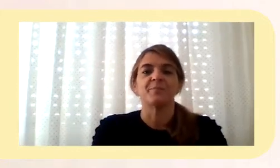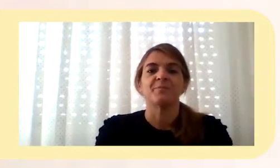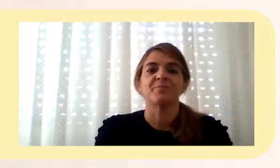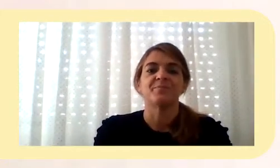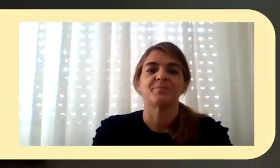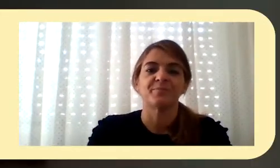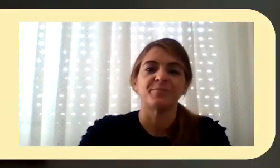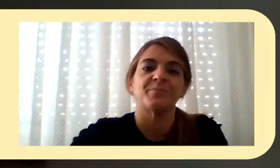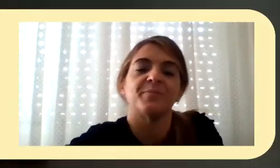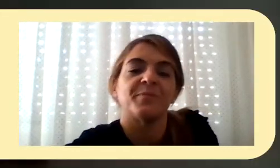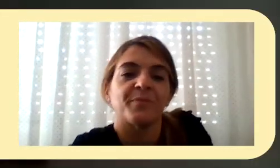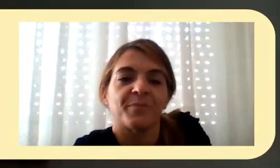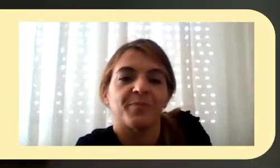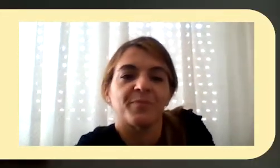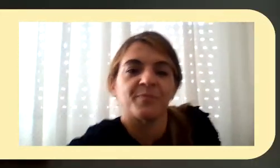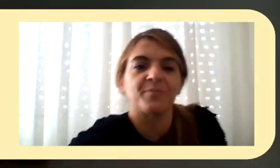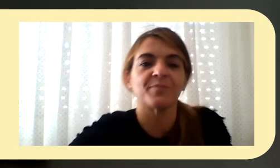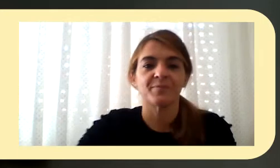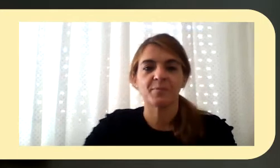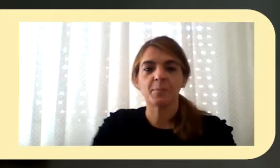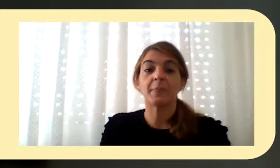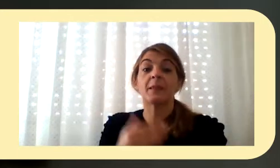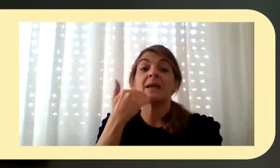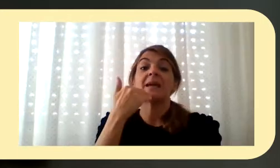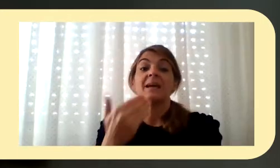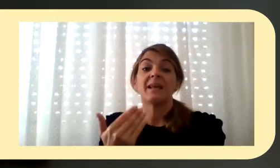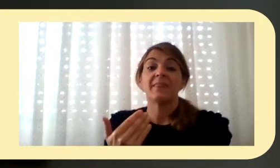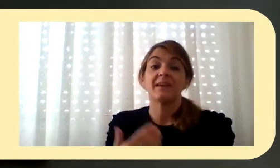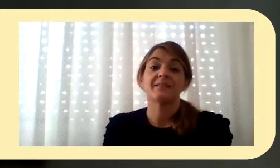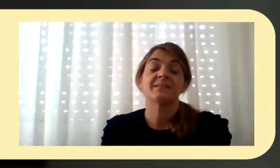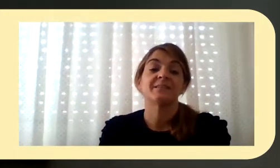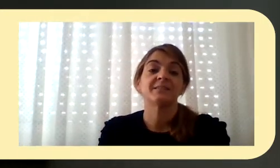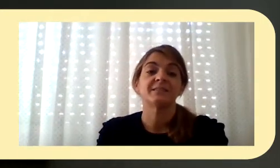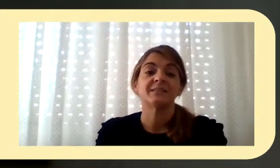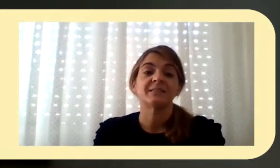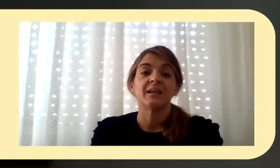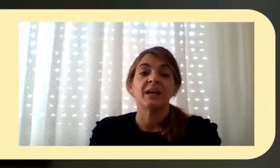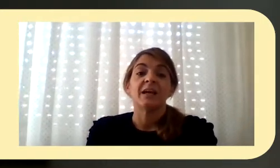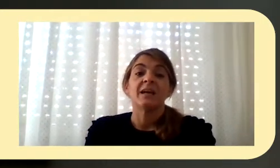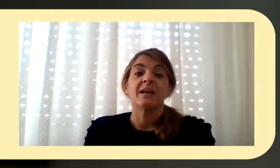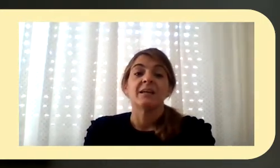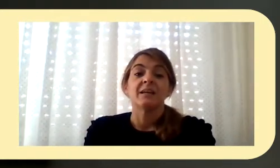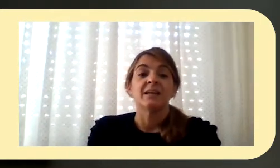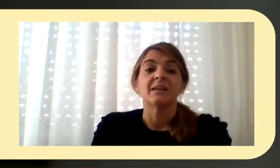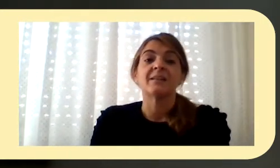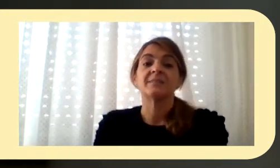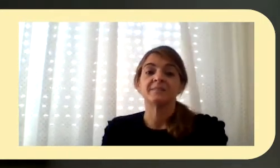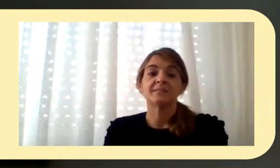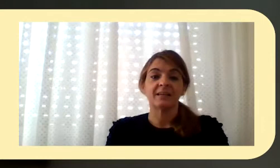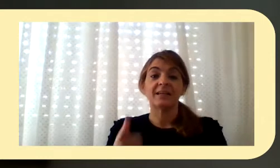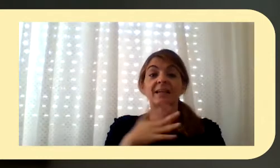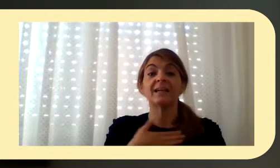Bueno, Yolanda, muchas gracias. Yo quería ampliar un poquito más, contaros un poquito